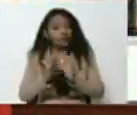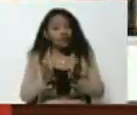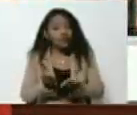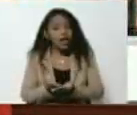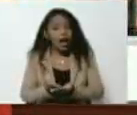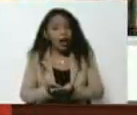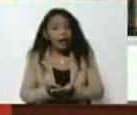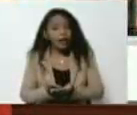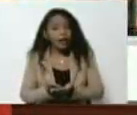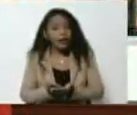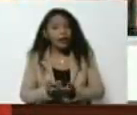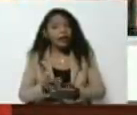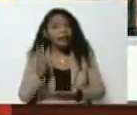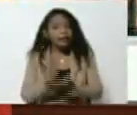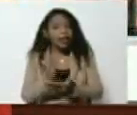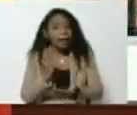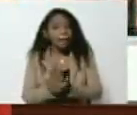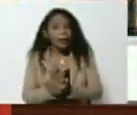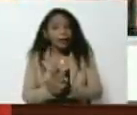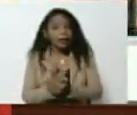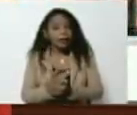que me ha subestimado tanto,